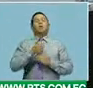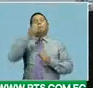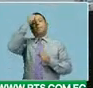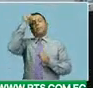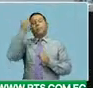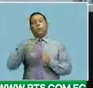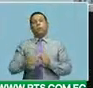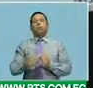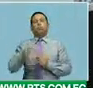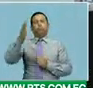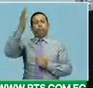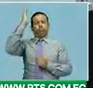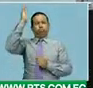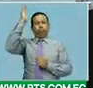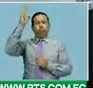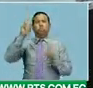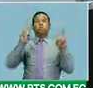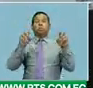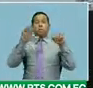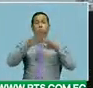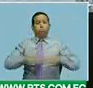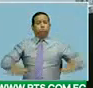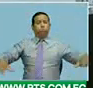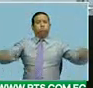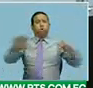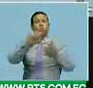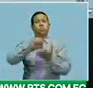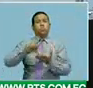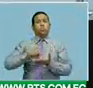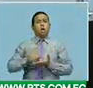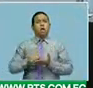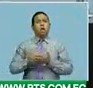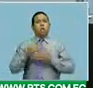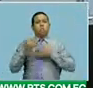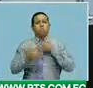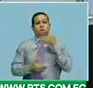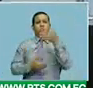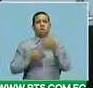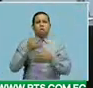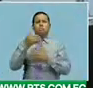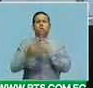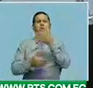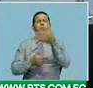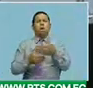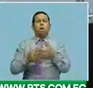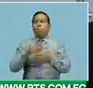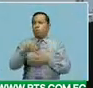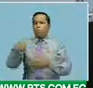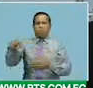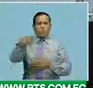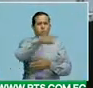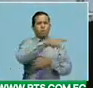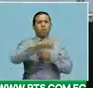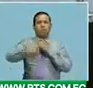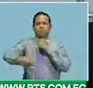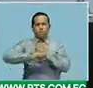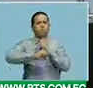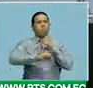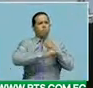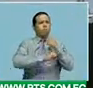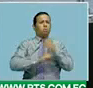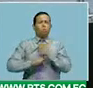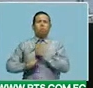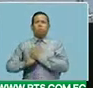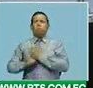Esta ciudad se va haciendo durante varios siglos con el aporte creativo de todos sus habitantes, generación